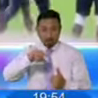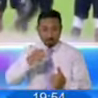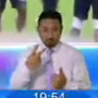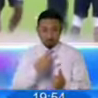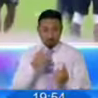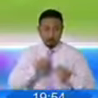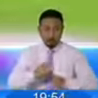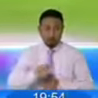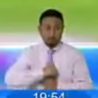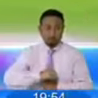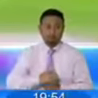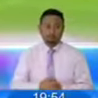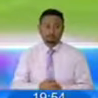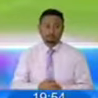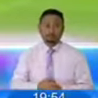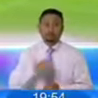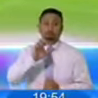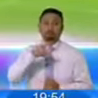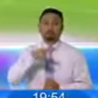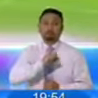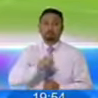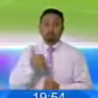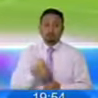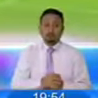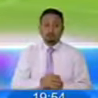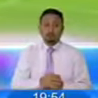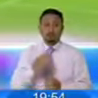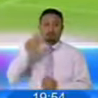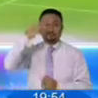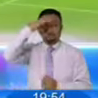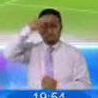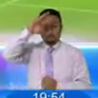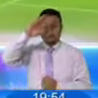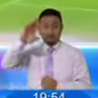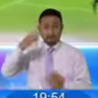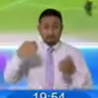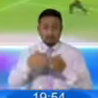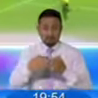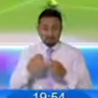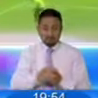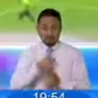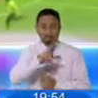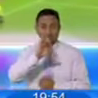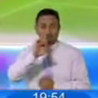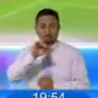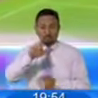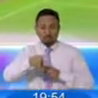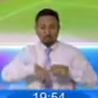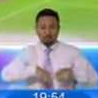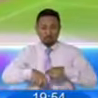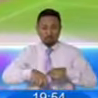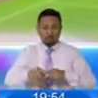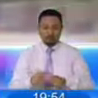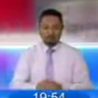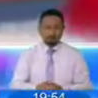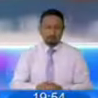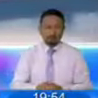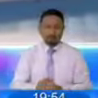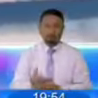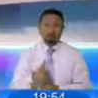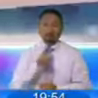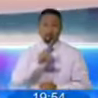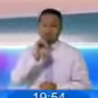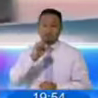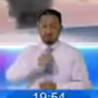pórtico rival el merval ente actual jugador de tigres de méxico ha jugado un total de 38 partidos con la selección absoluta ha encajado